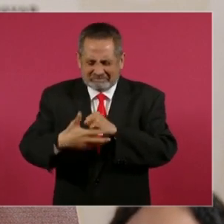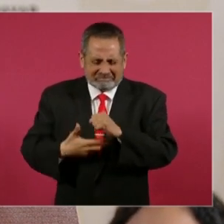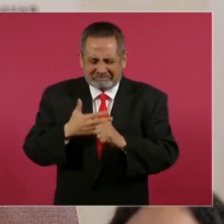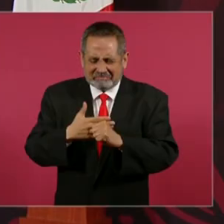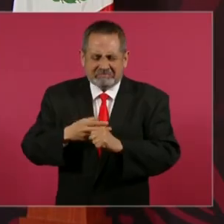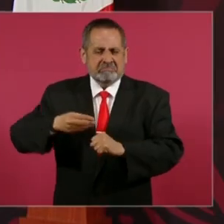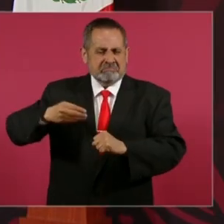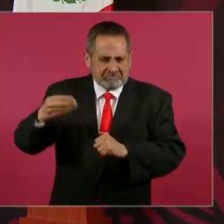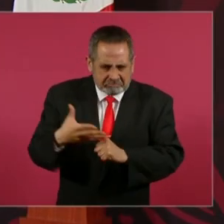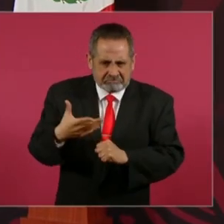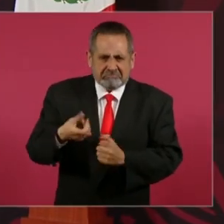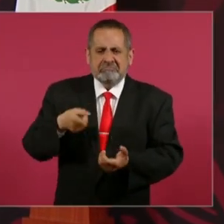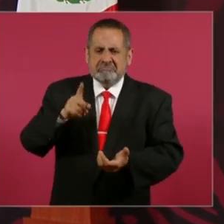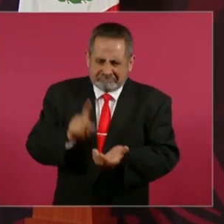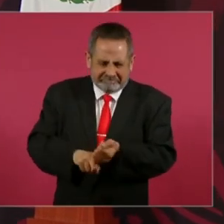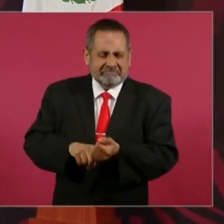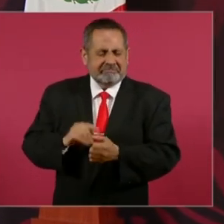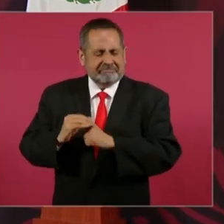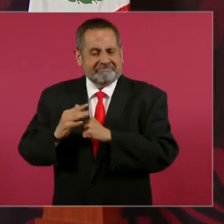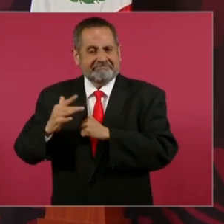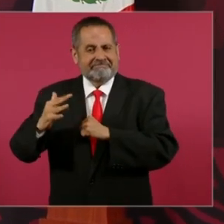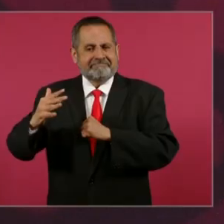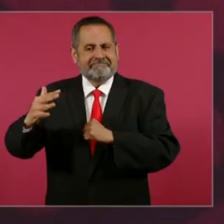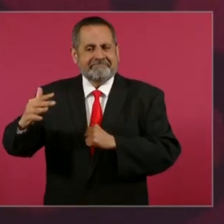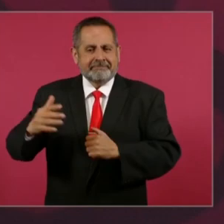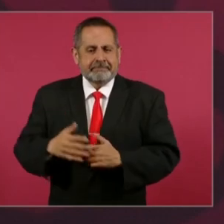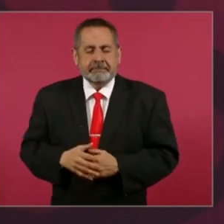cieno. Esto es